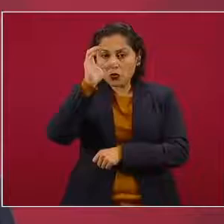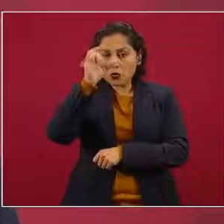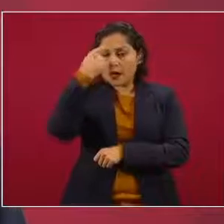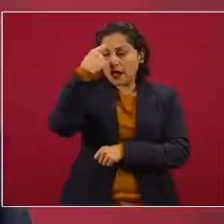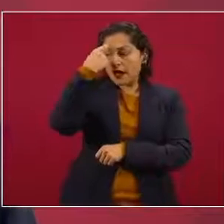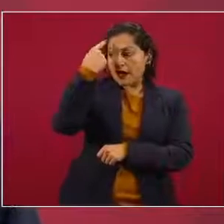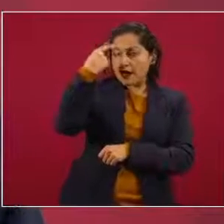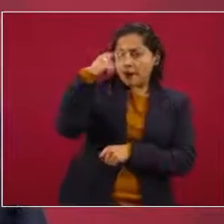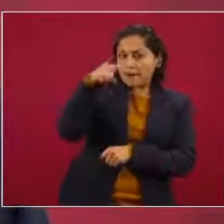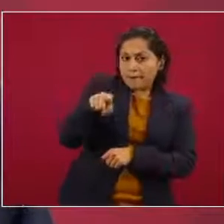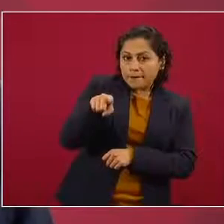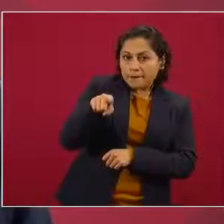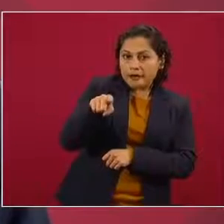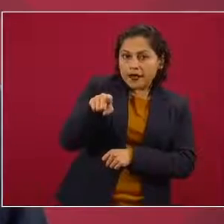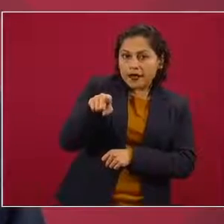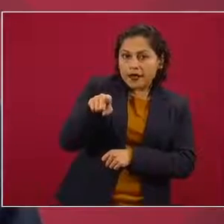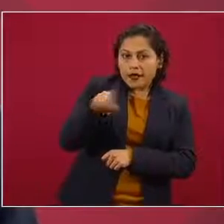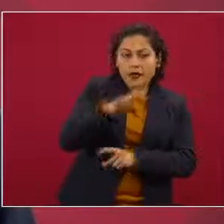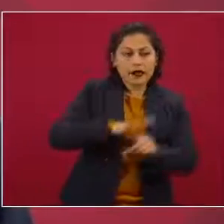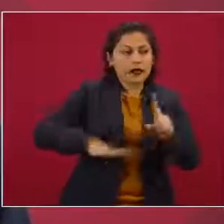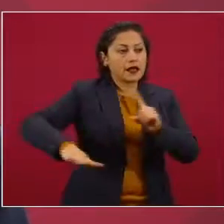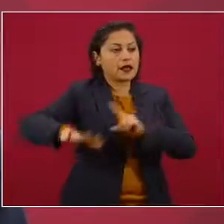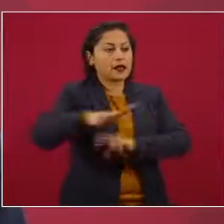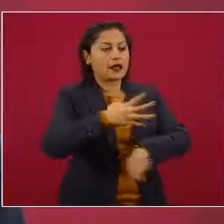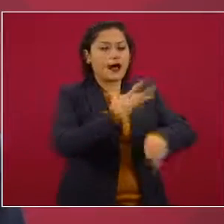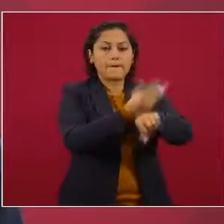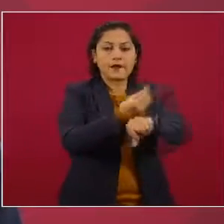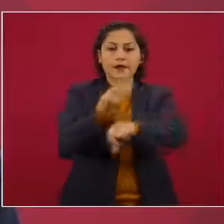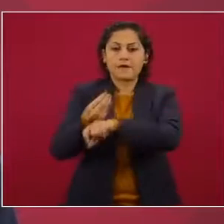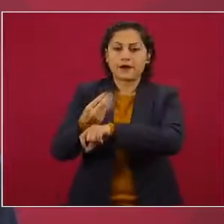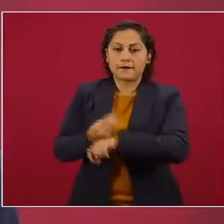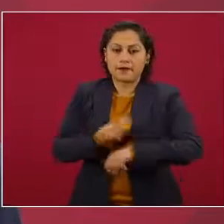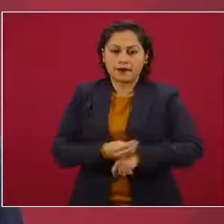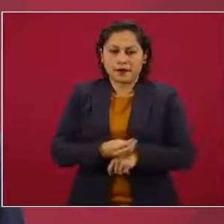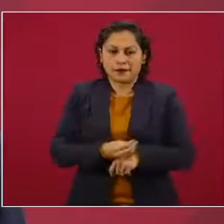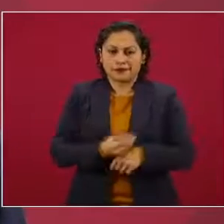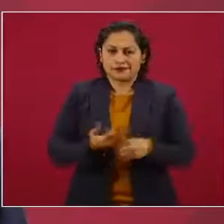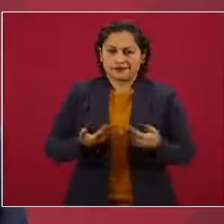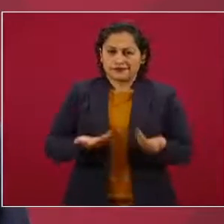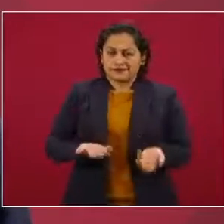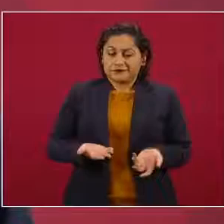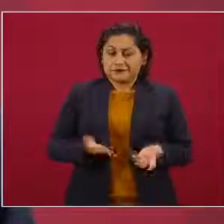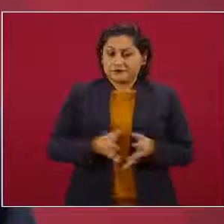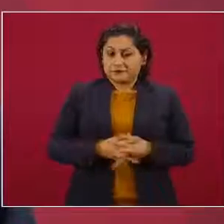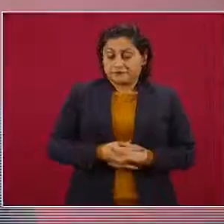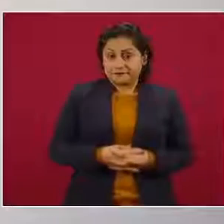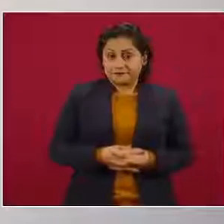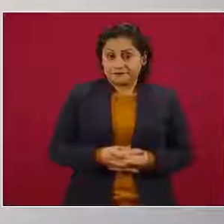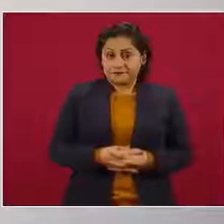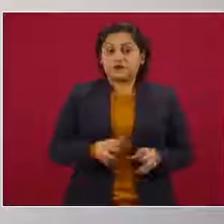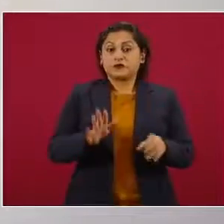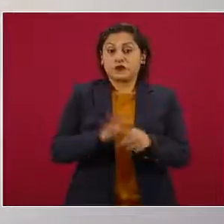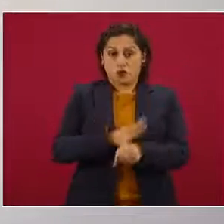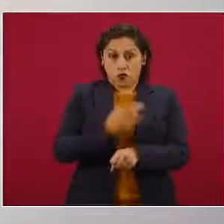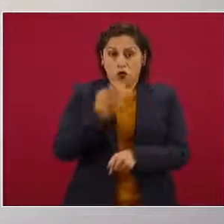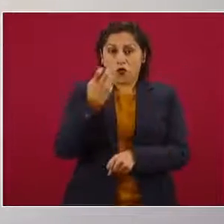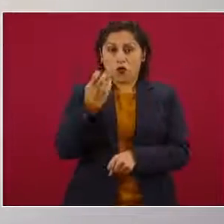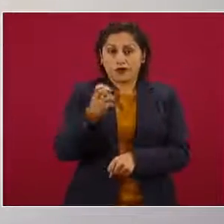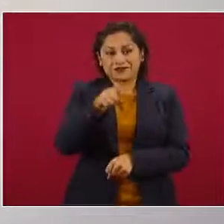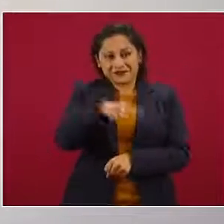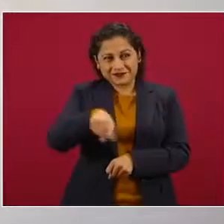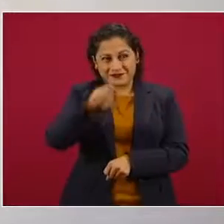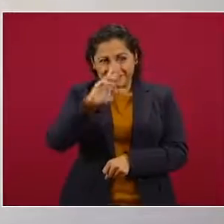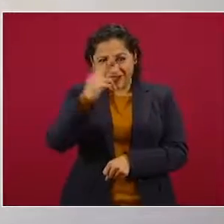y para el mejoramiento urbano. Por eso, algunos se deben de acordar que estaban buenas